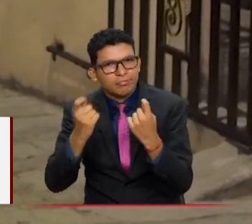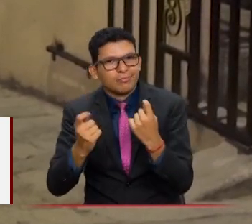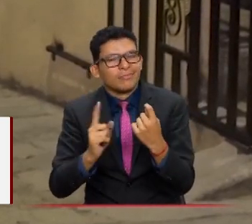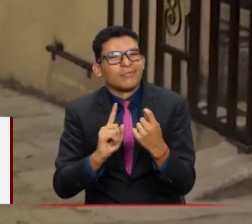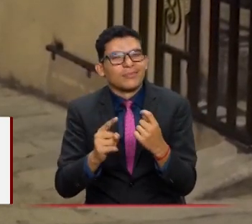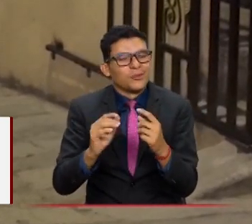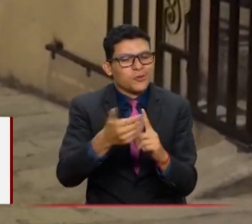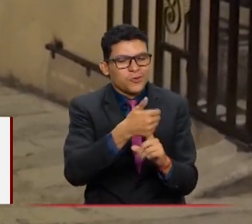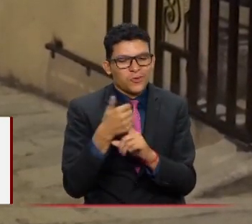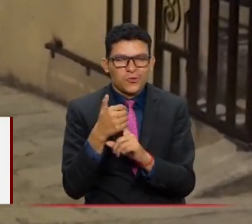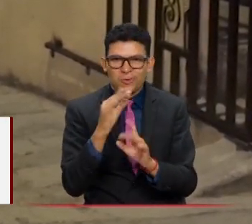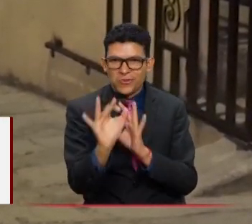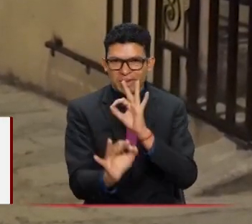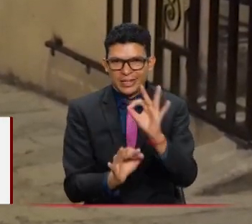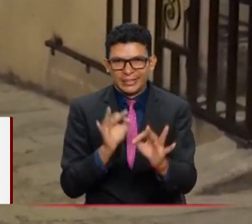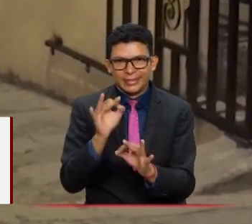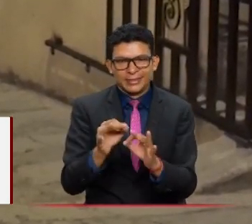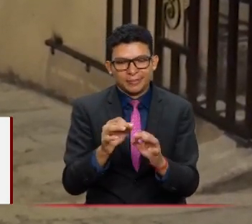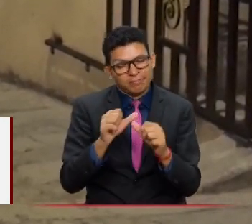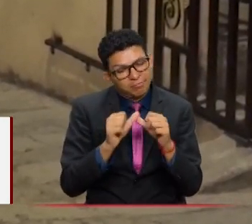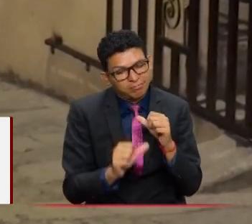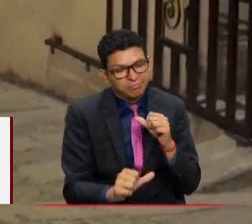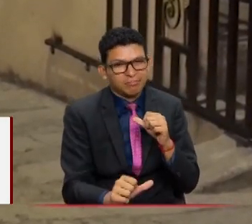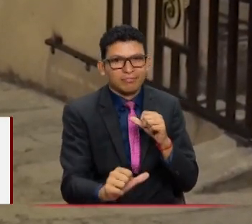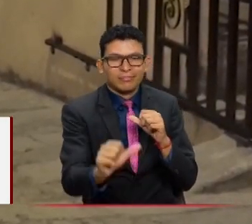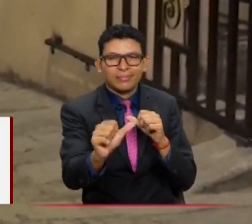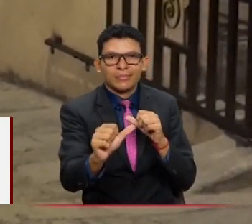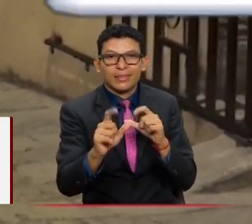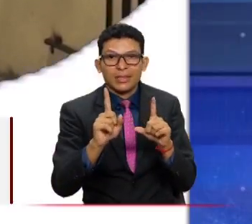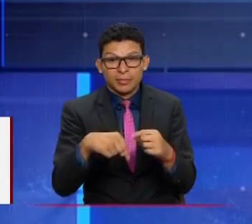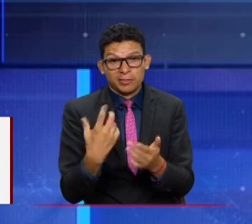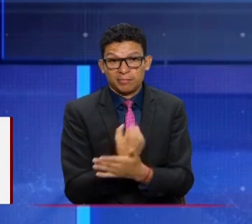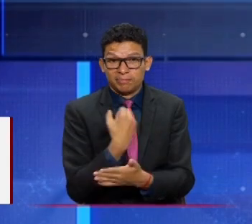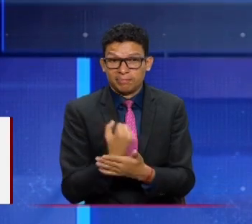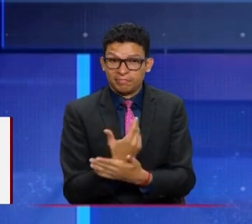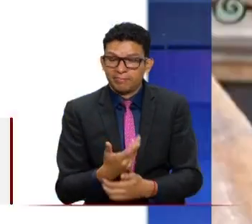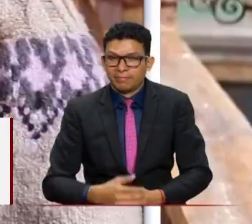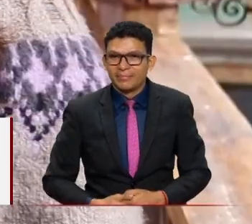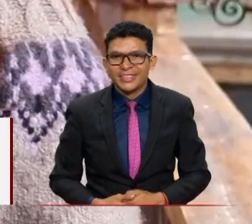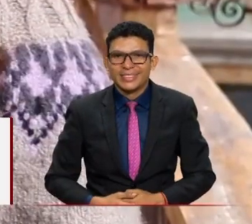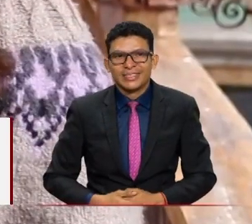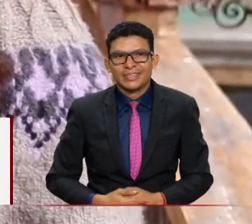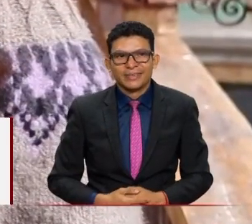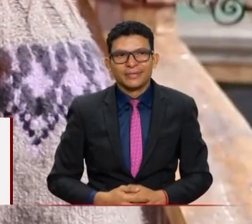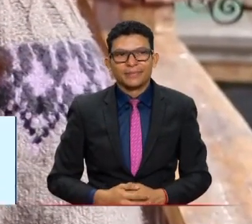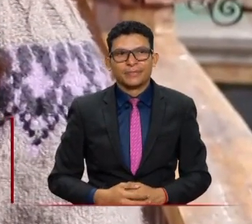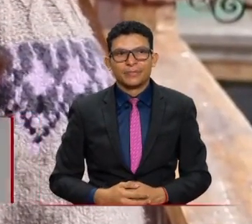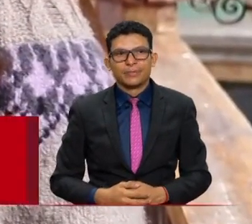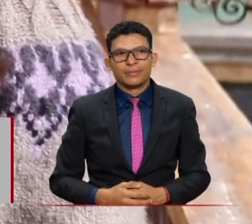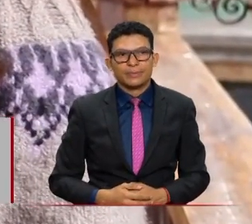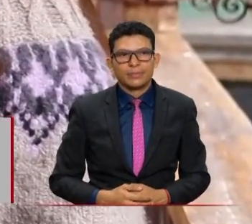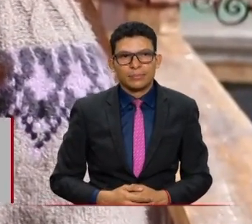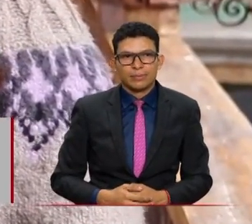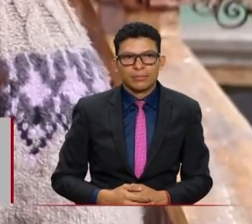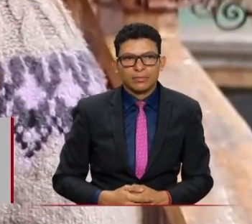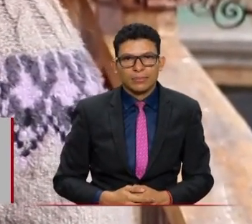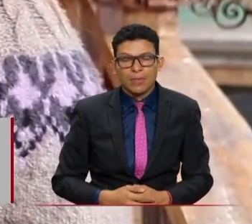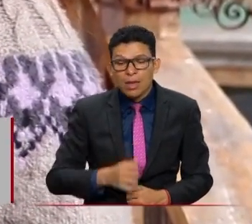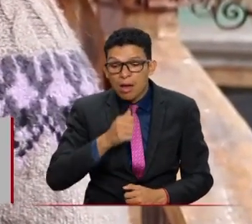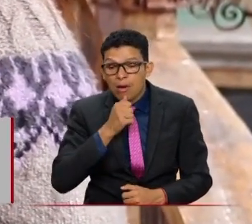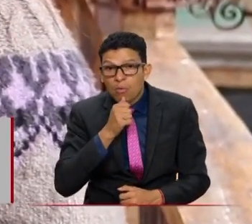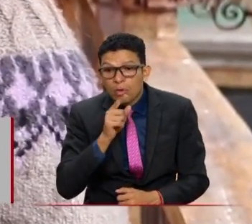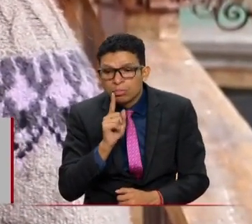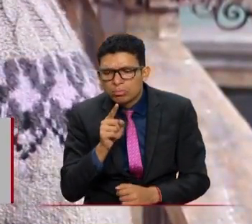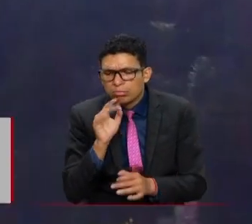de conservación, preservación y dinamo económico. La ordenación alrededor del agua